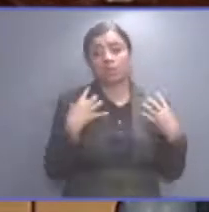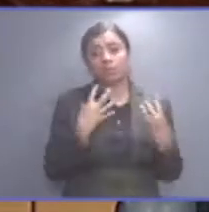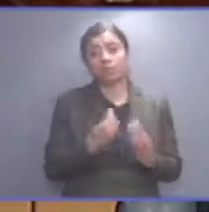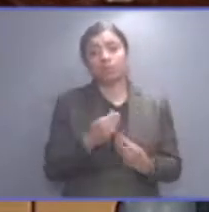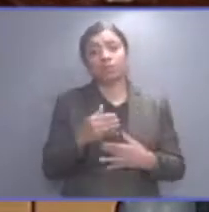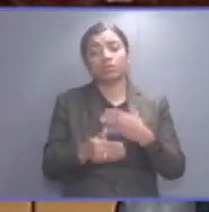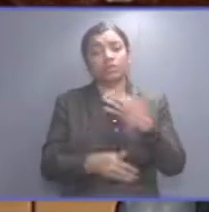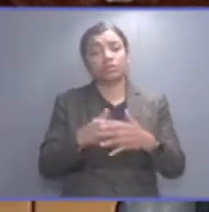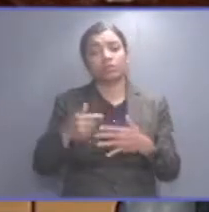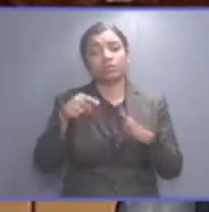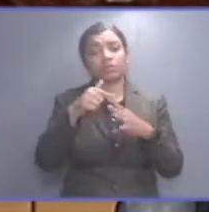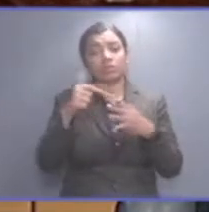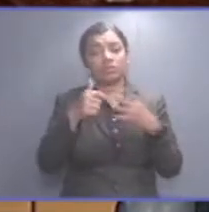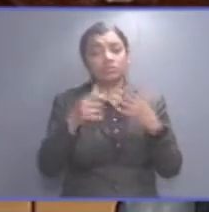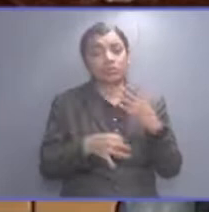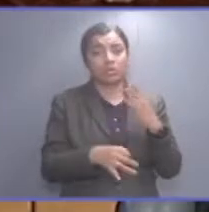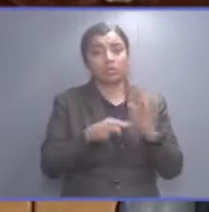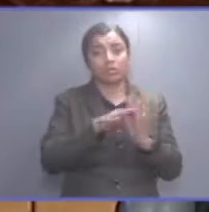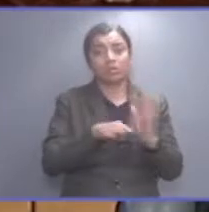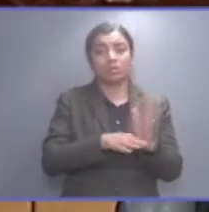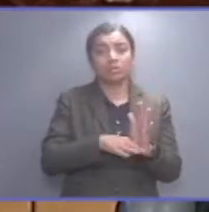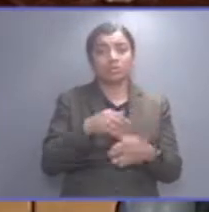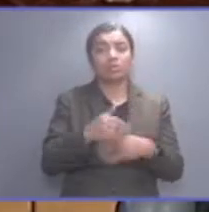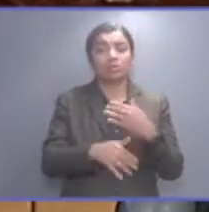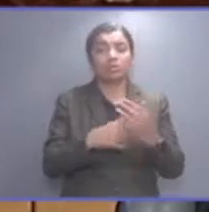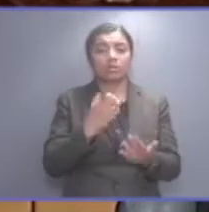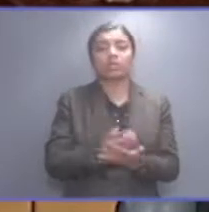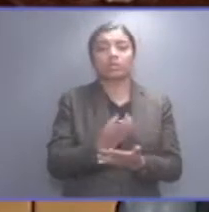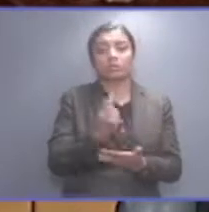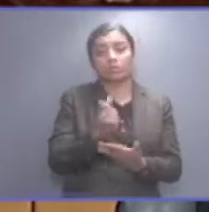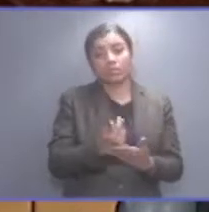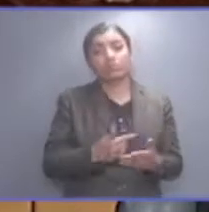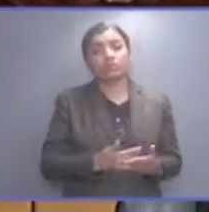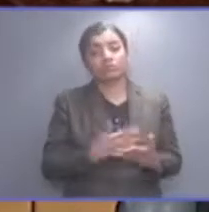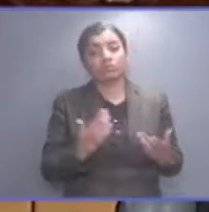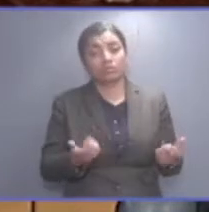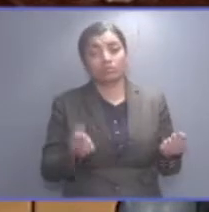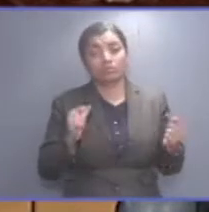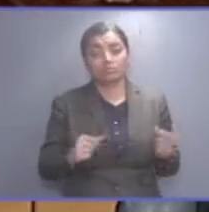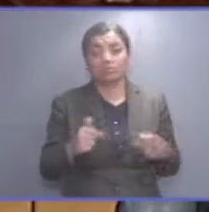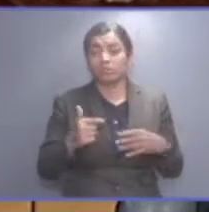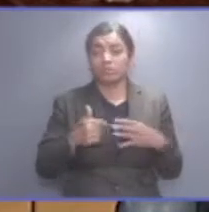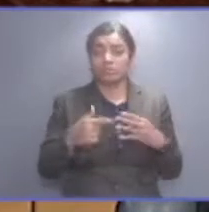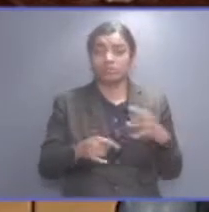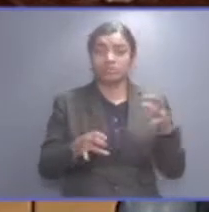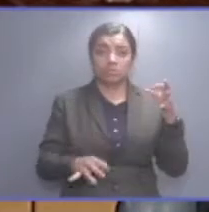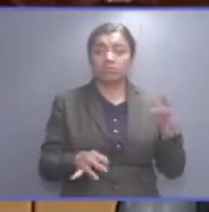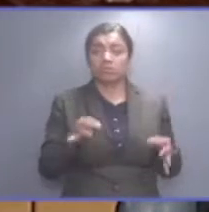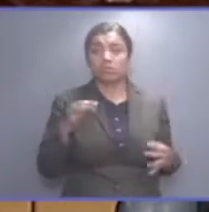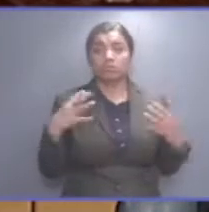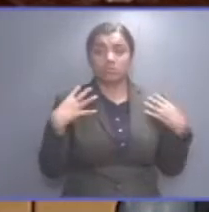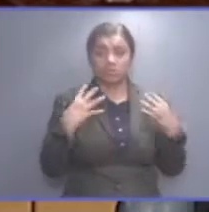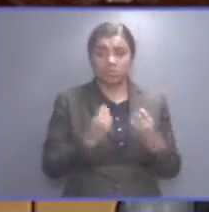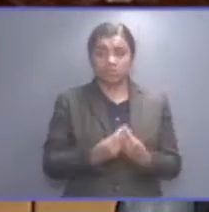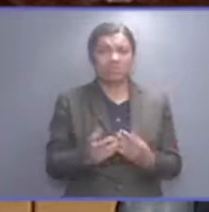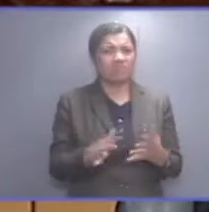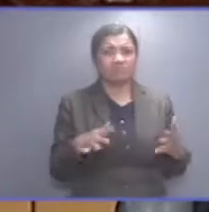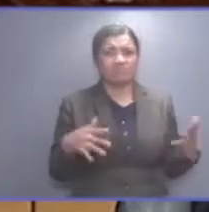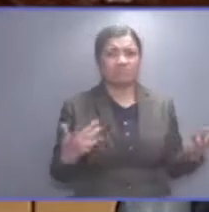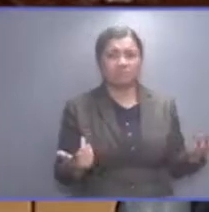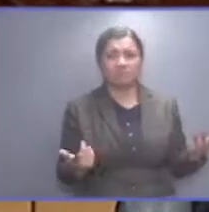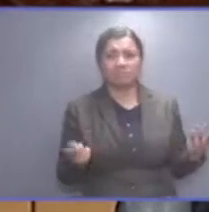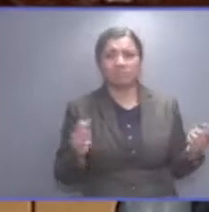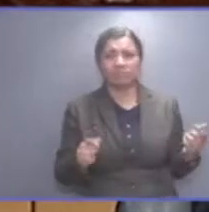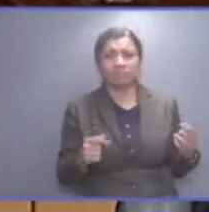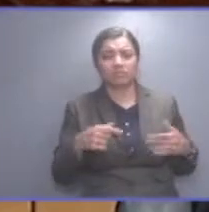un marco de orden económico que obedezca a los principios de justicia social. Esto con el fin